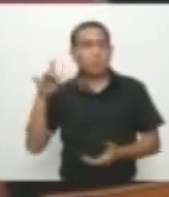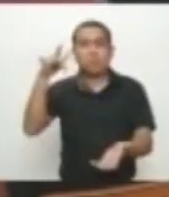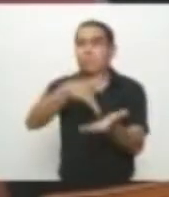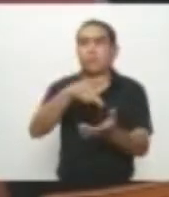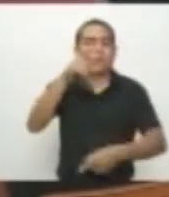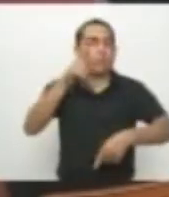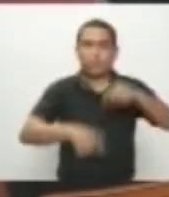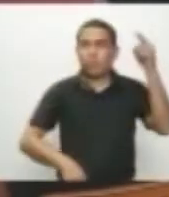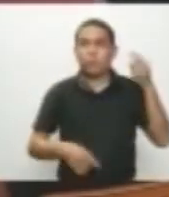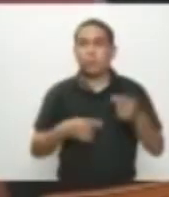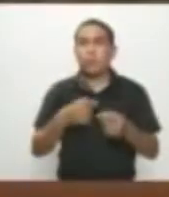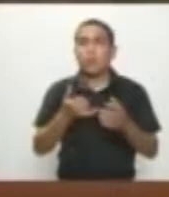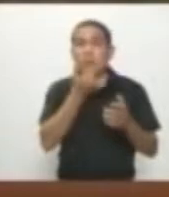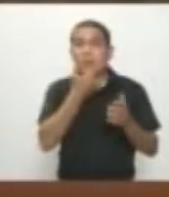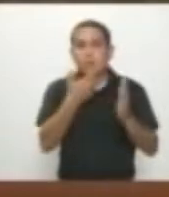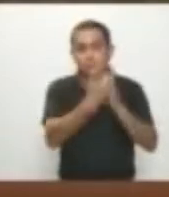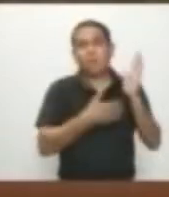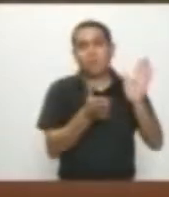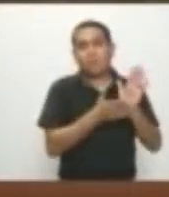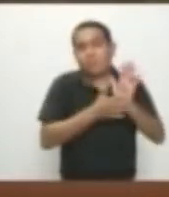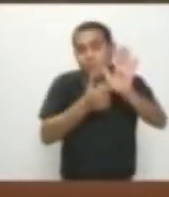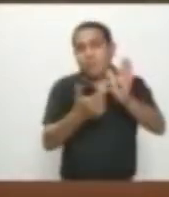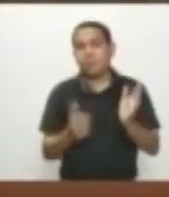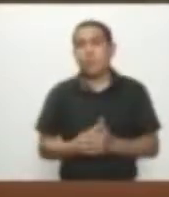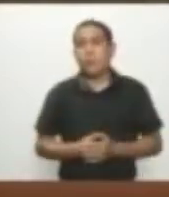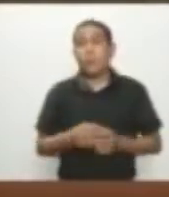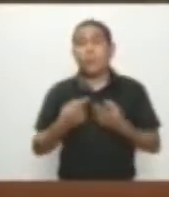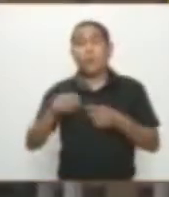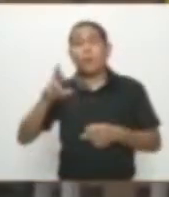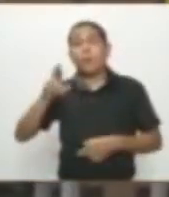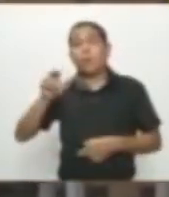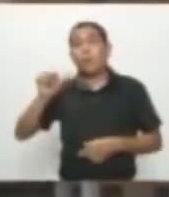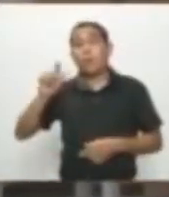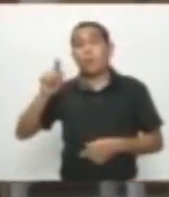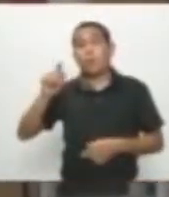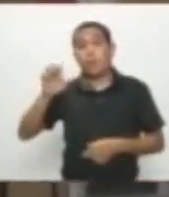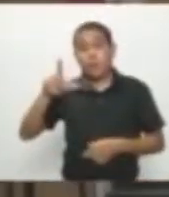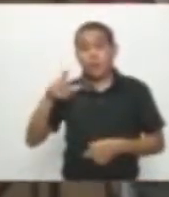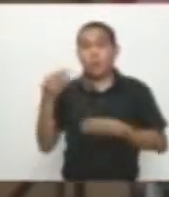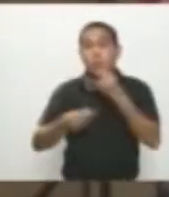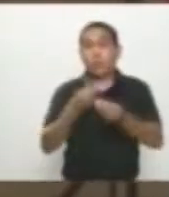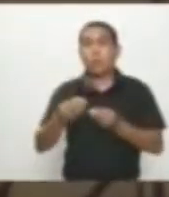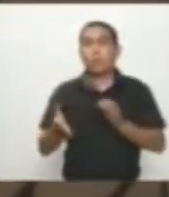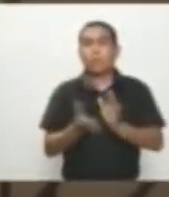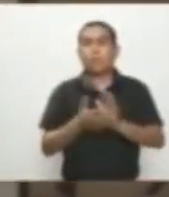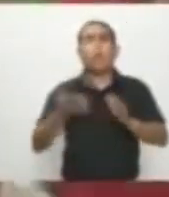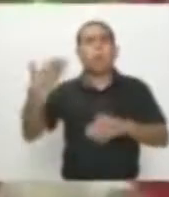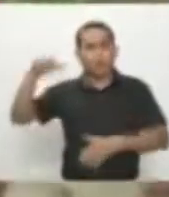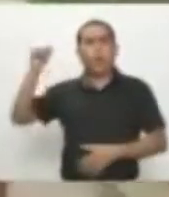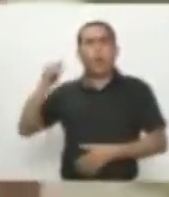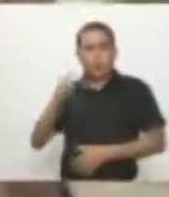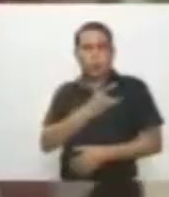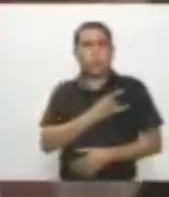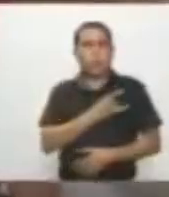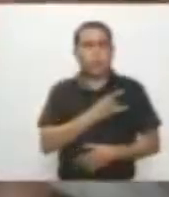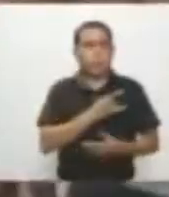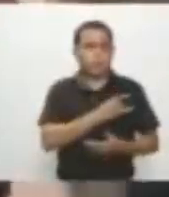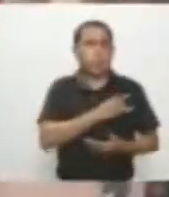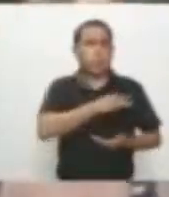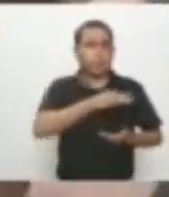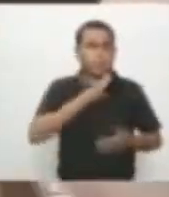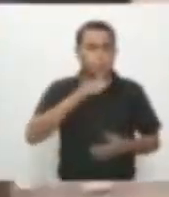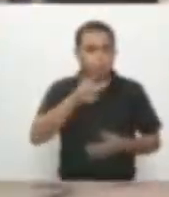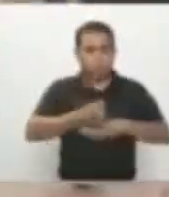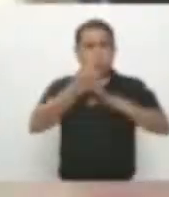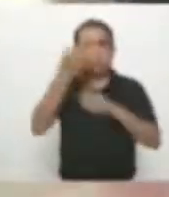debate, pero envió excusas. Por su parte, Rafael Castillo aseguró que hizo una muy buena gestión durante el tiempo que fue